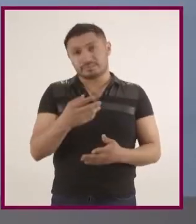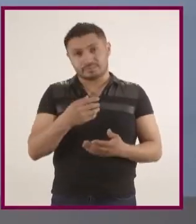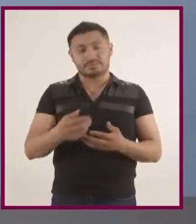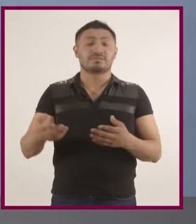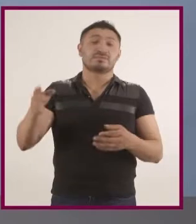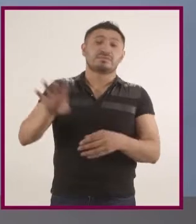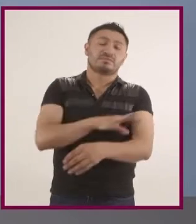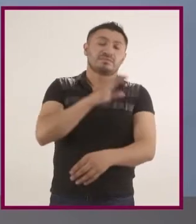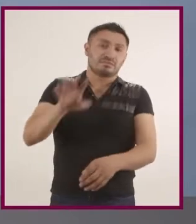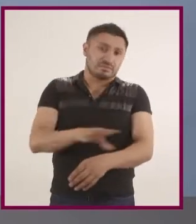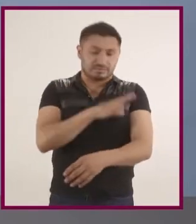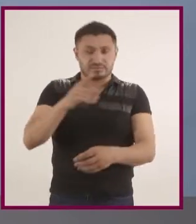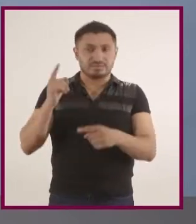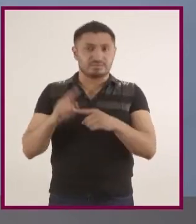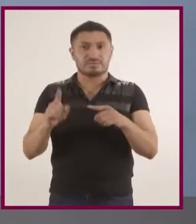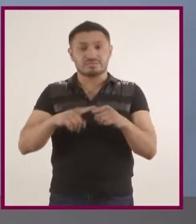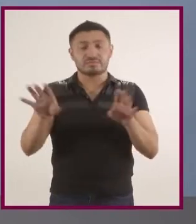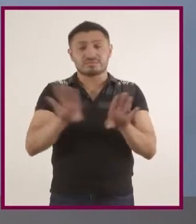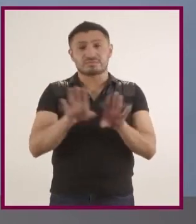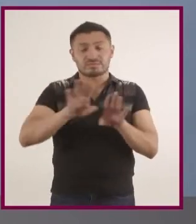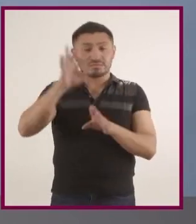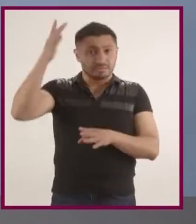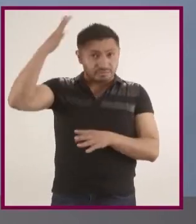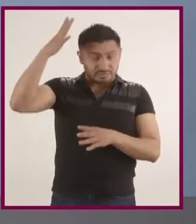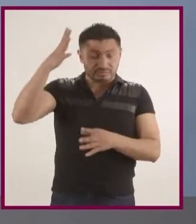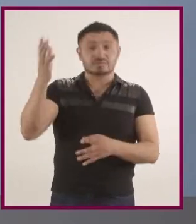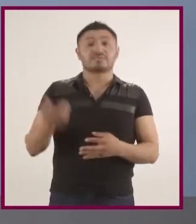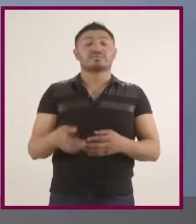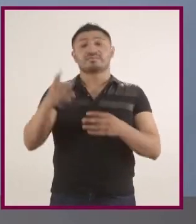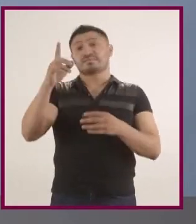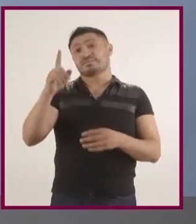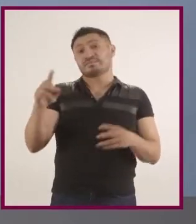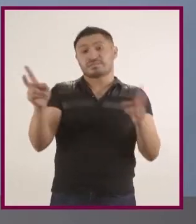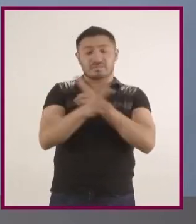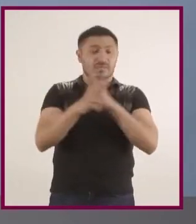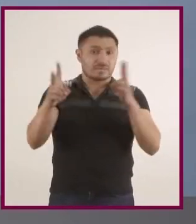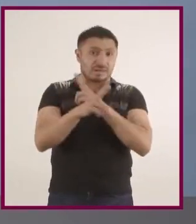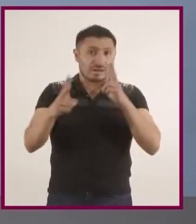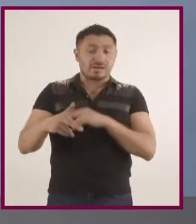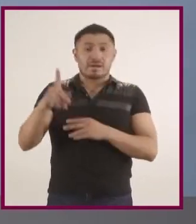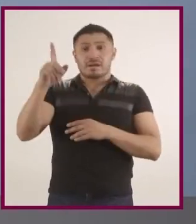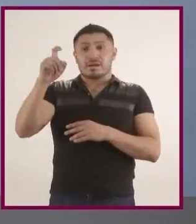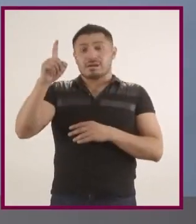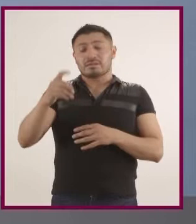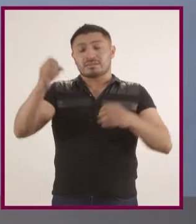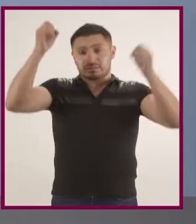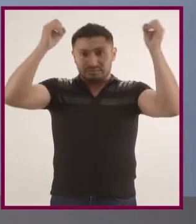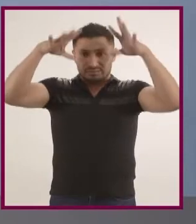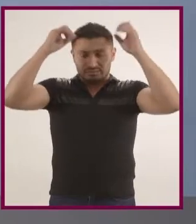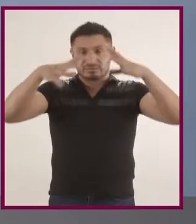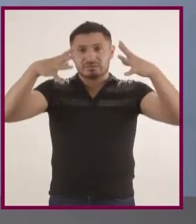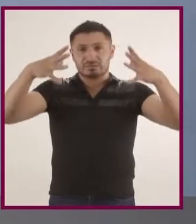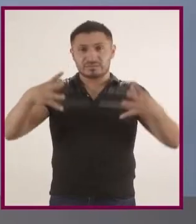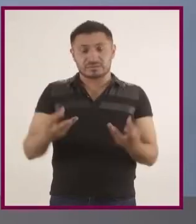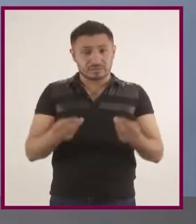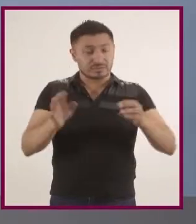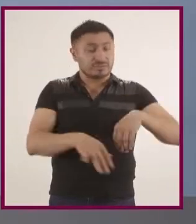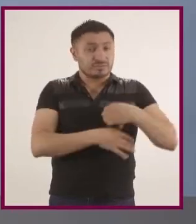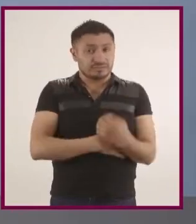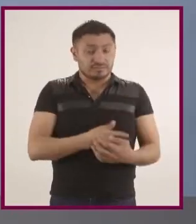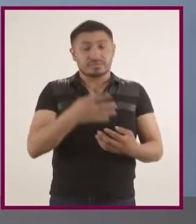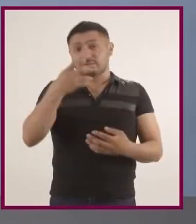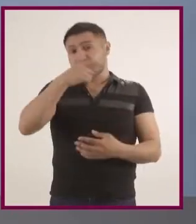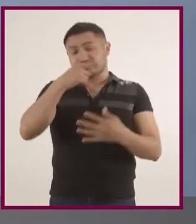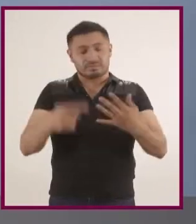energía como las células solares Las urbinas de viento sistemas de captación de agua de lluvia y los sistemas de calefacción de agua solar que aunque pueden